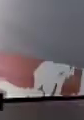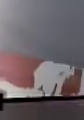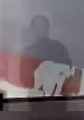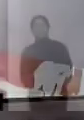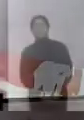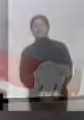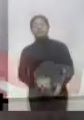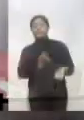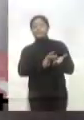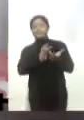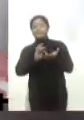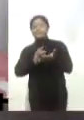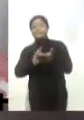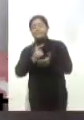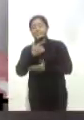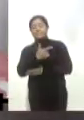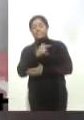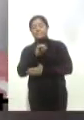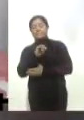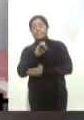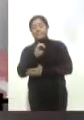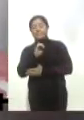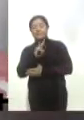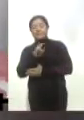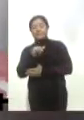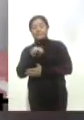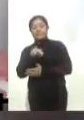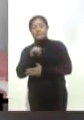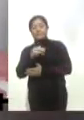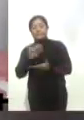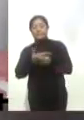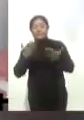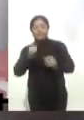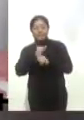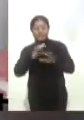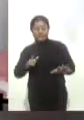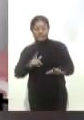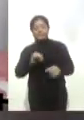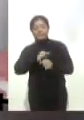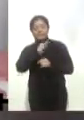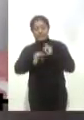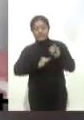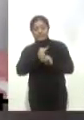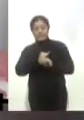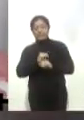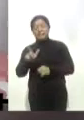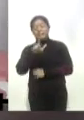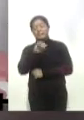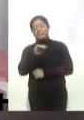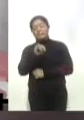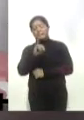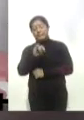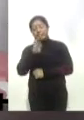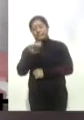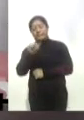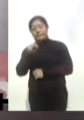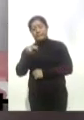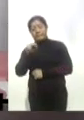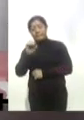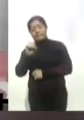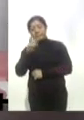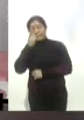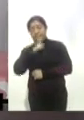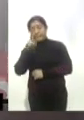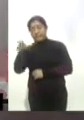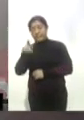Muchas gracias, Giovanni. Muy buena tarde. Nosotros vamos con información internacional. Líbano decreta estado de emergencia durante dos semanas en